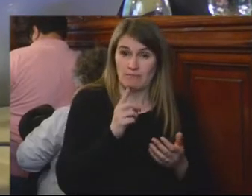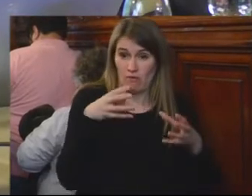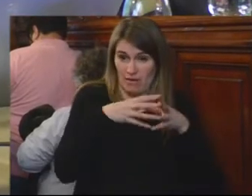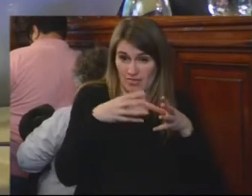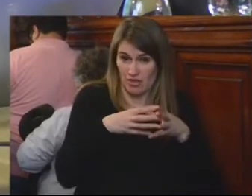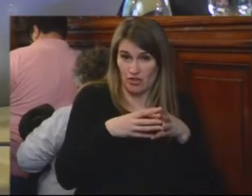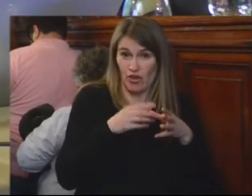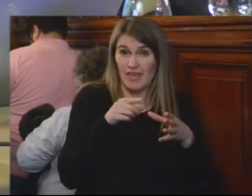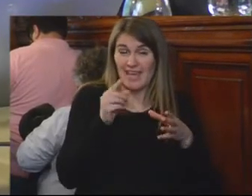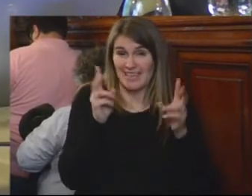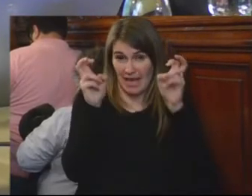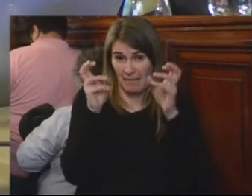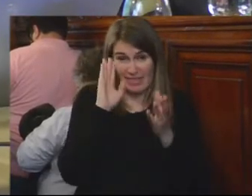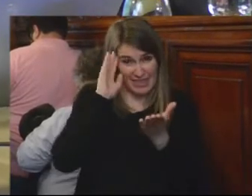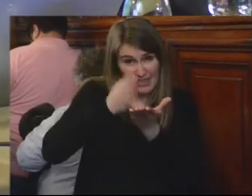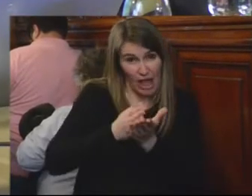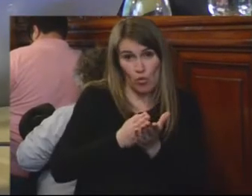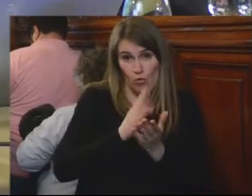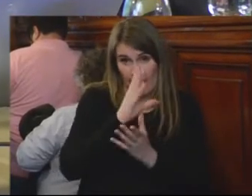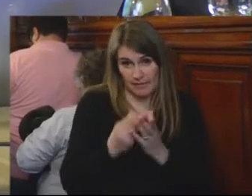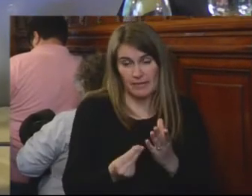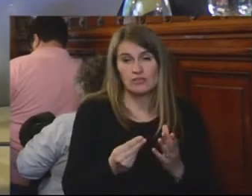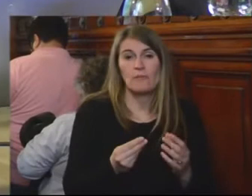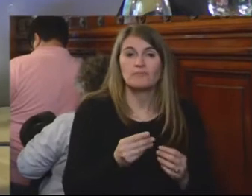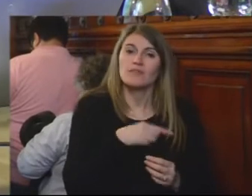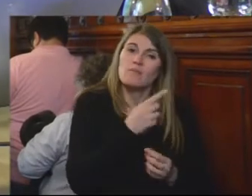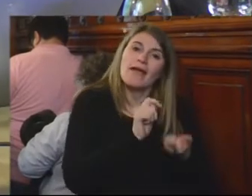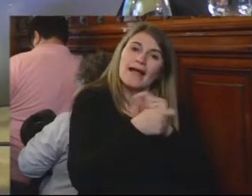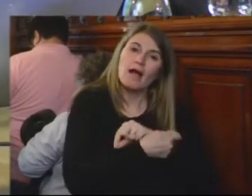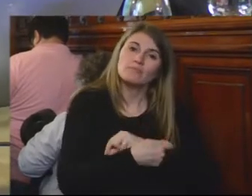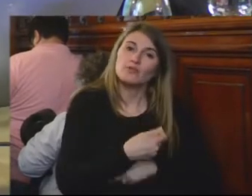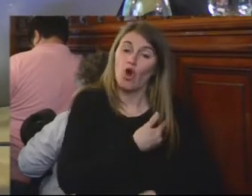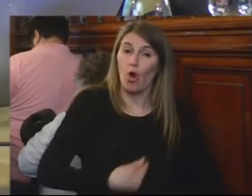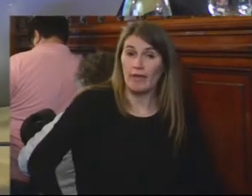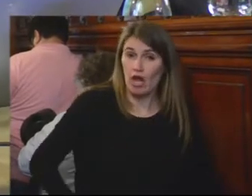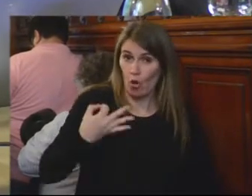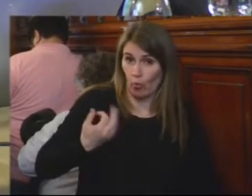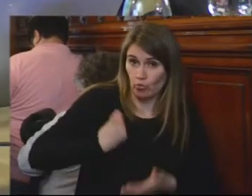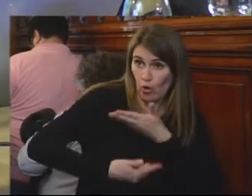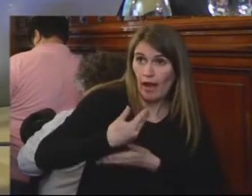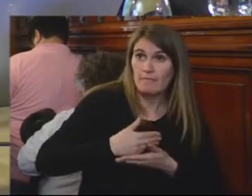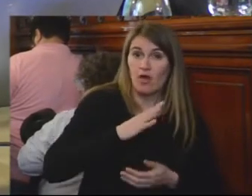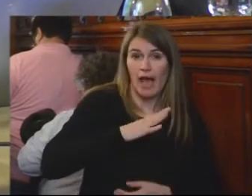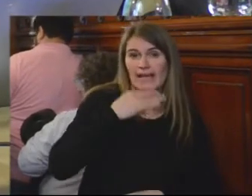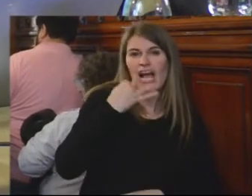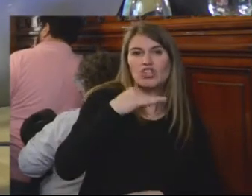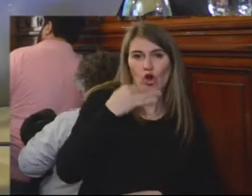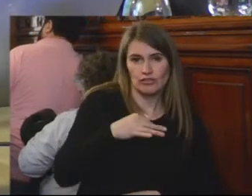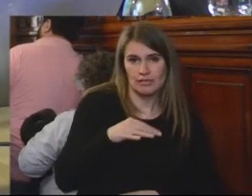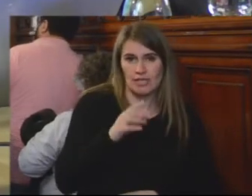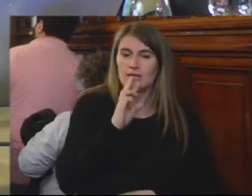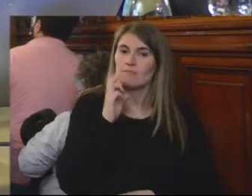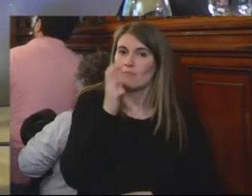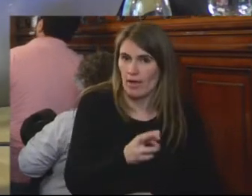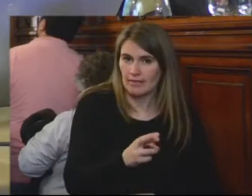2015 un momento de cambio de signo de gobierno hubo 14 sentencias en el